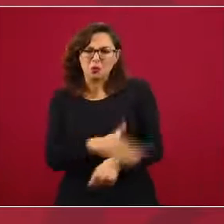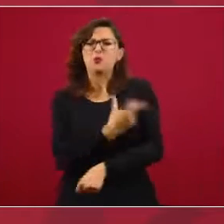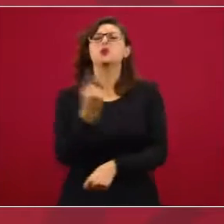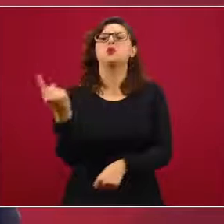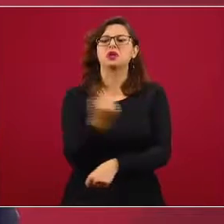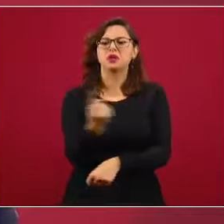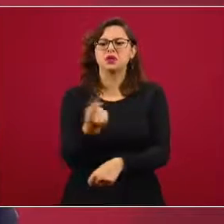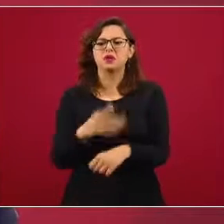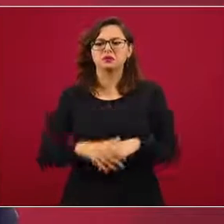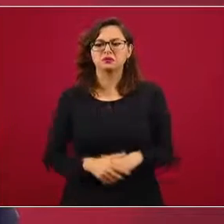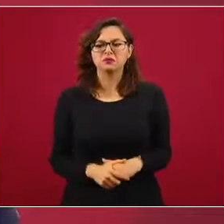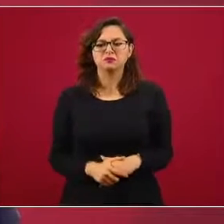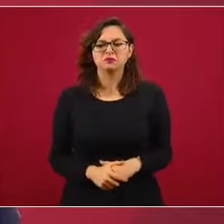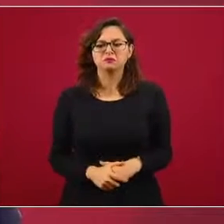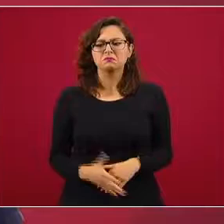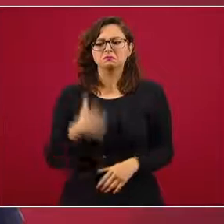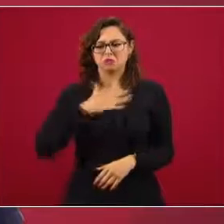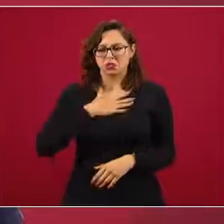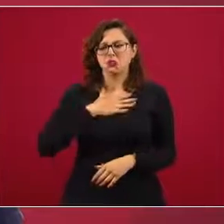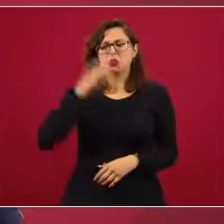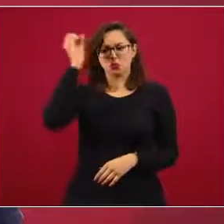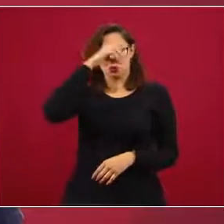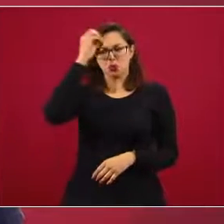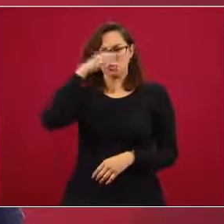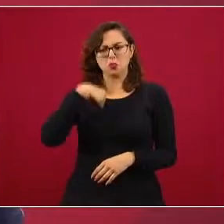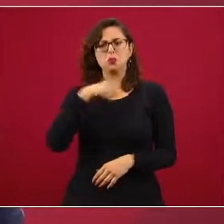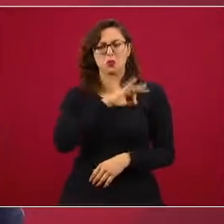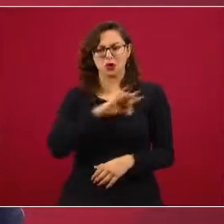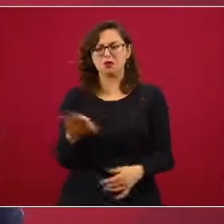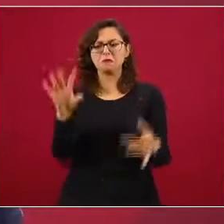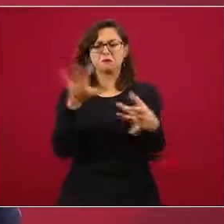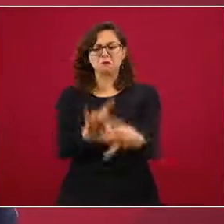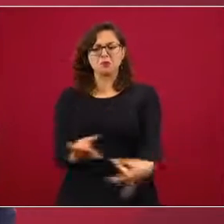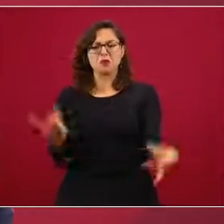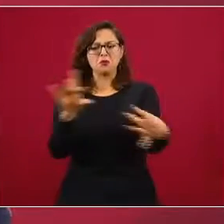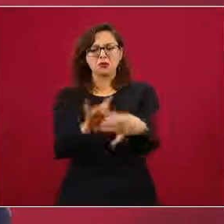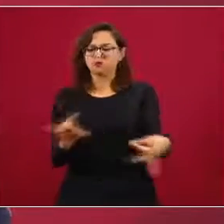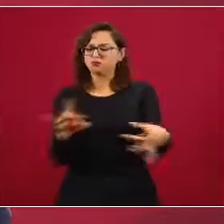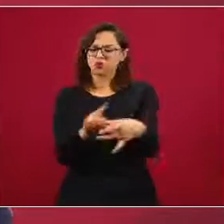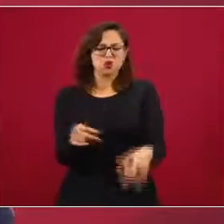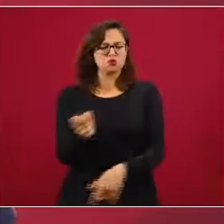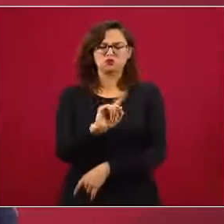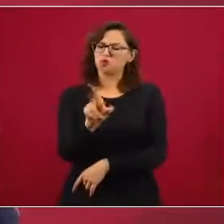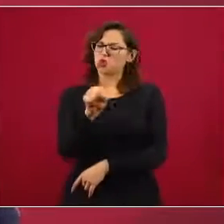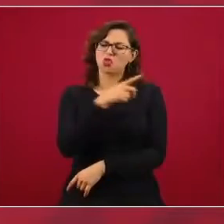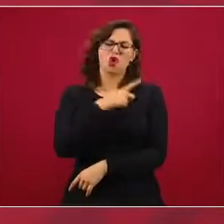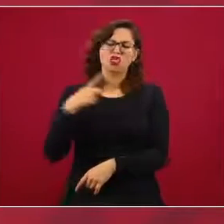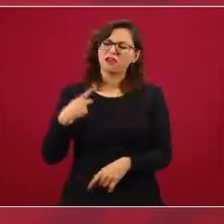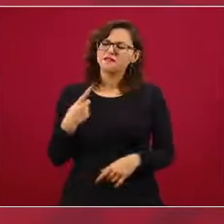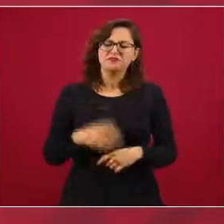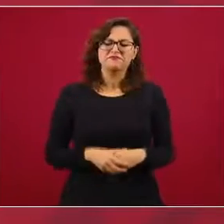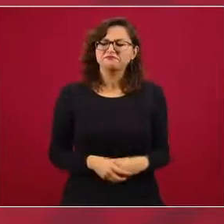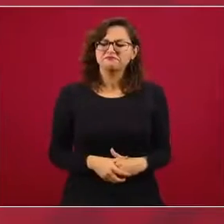Yo daría mis argumentos para decir que no,